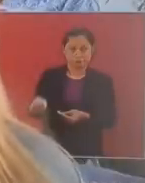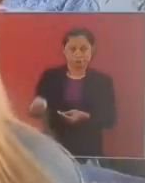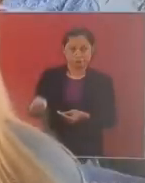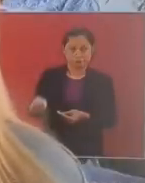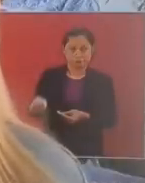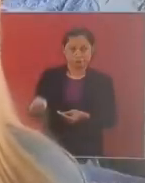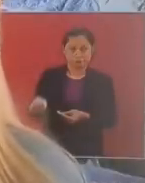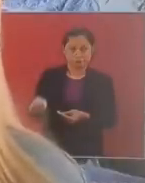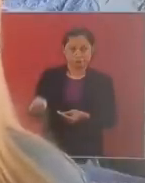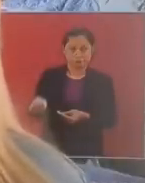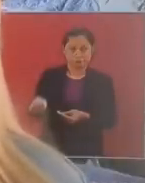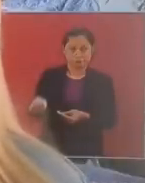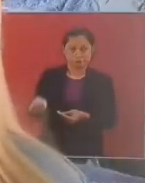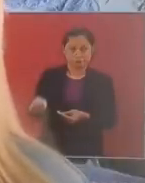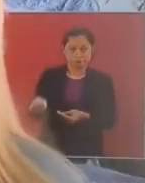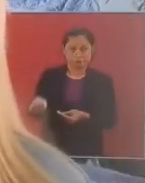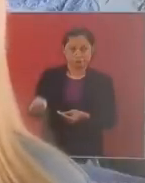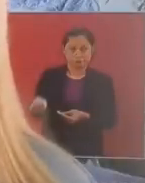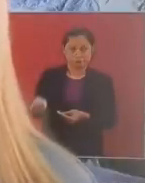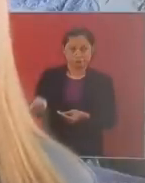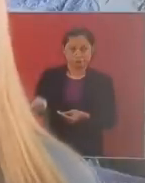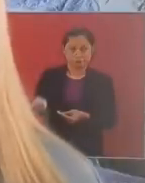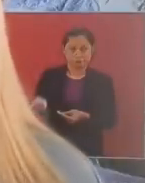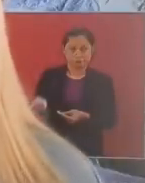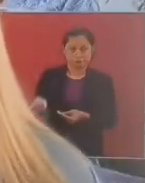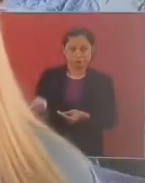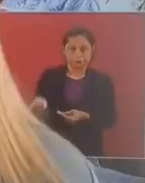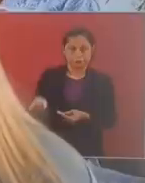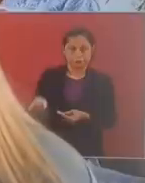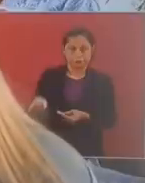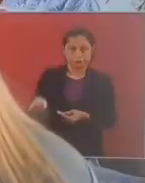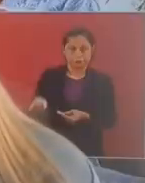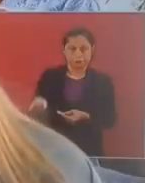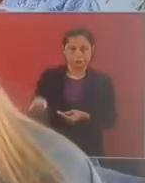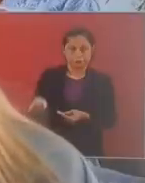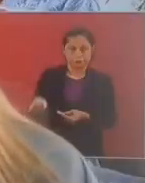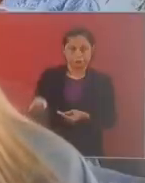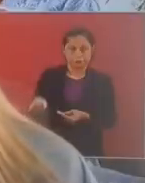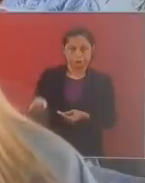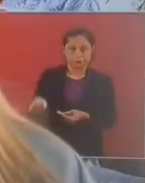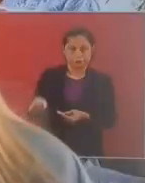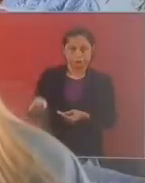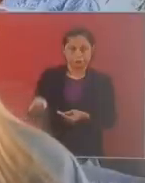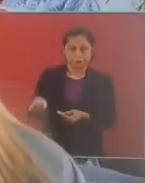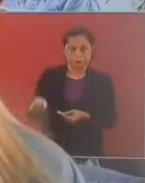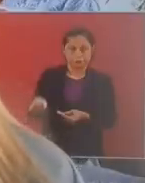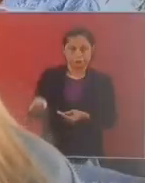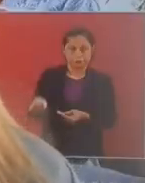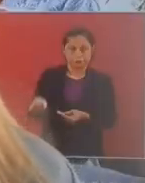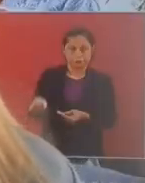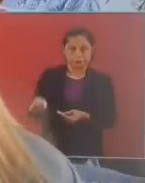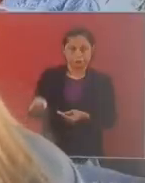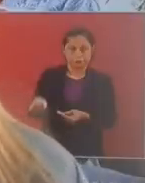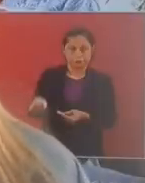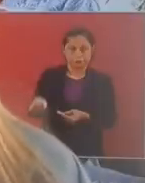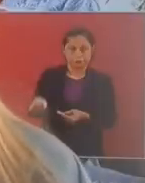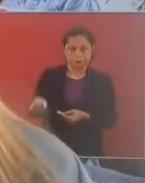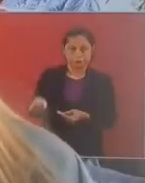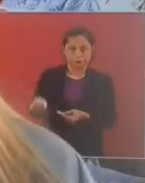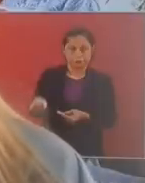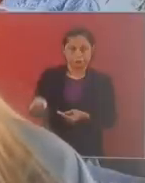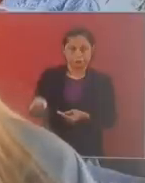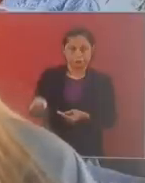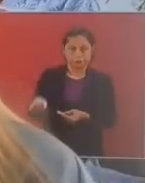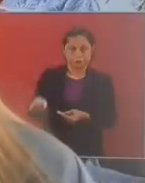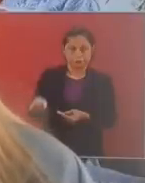mayores de las comunidades indígenas mueren más pronto. Su nivel